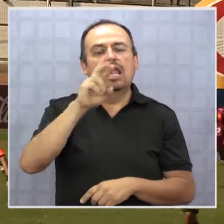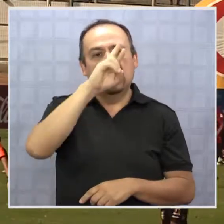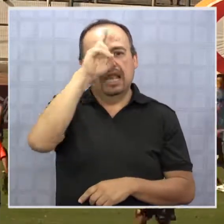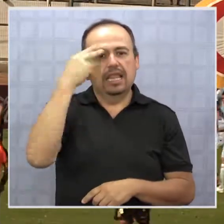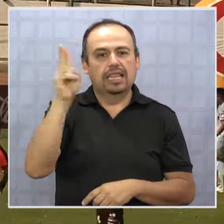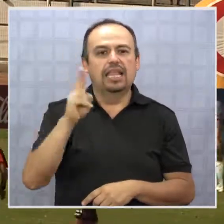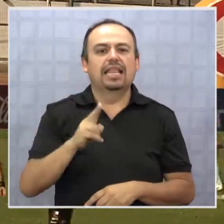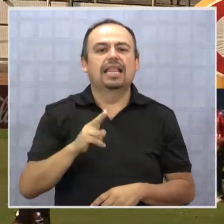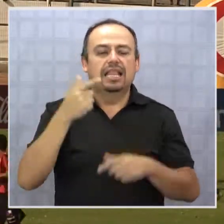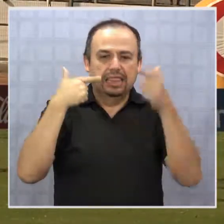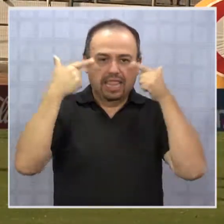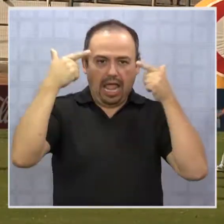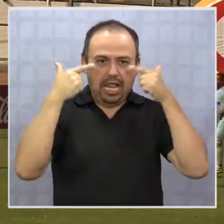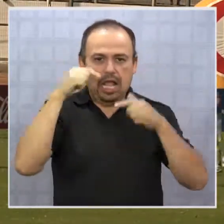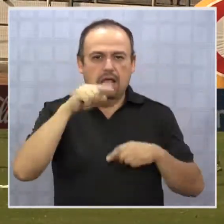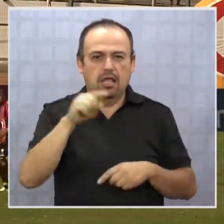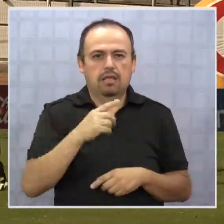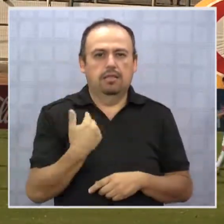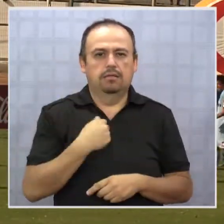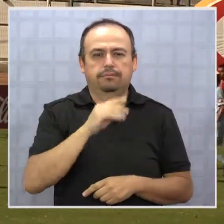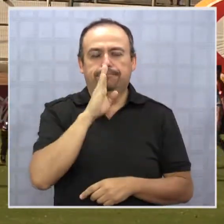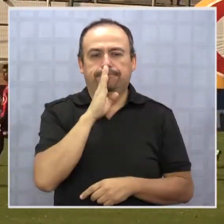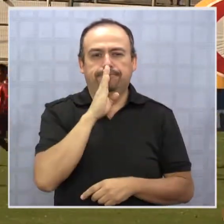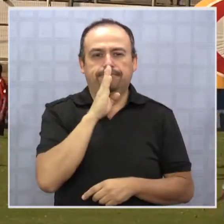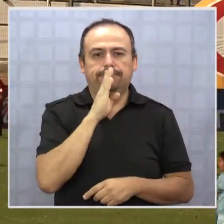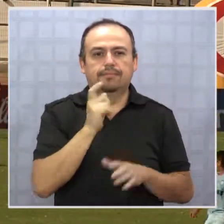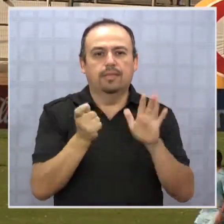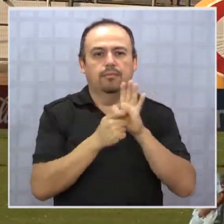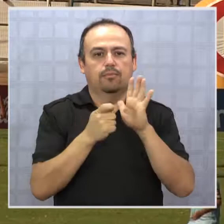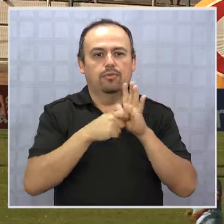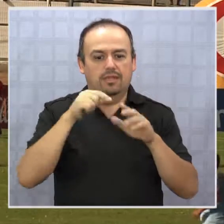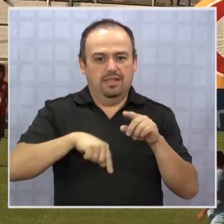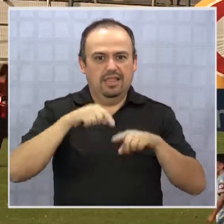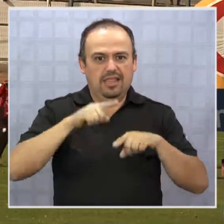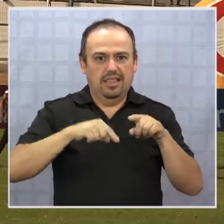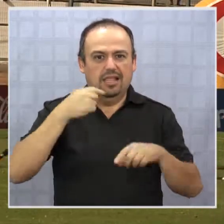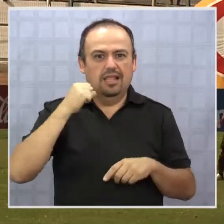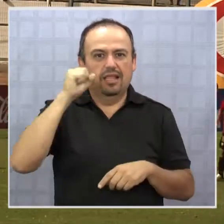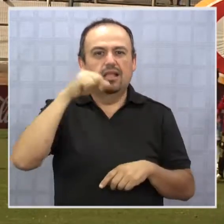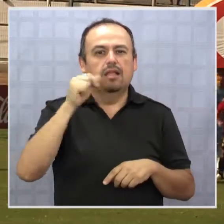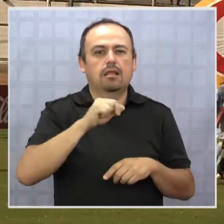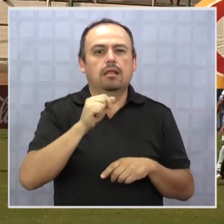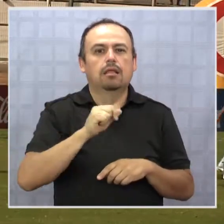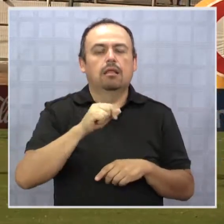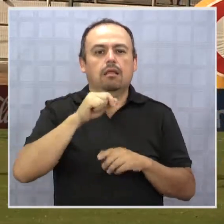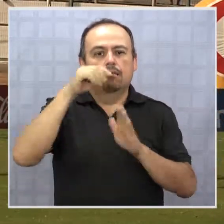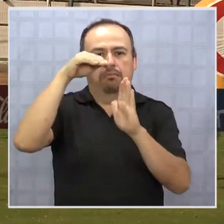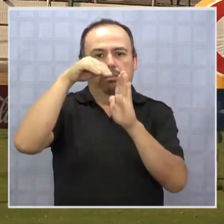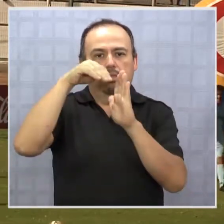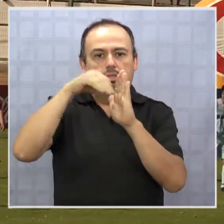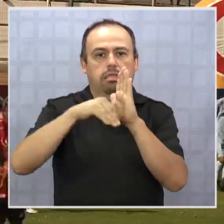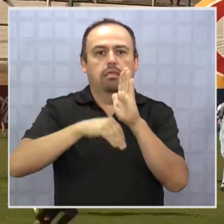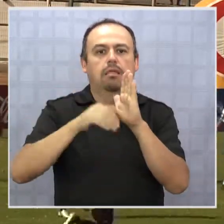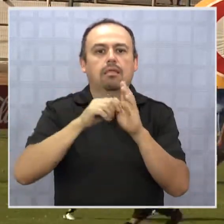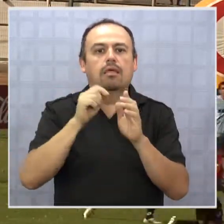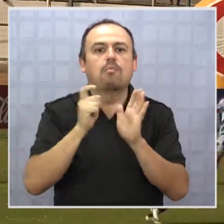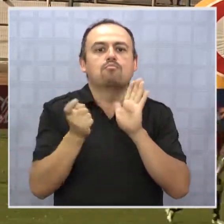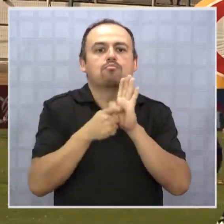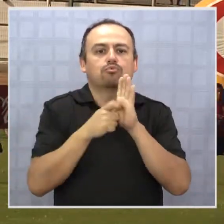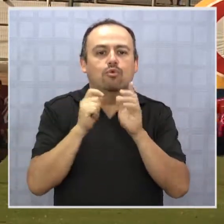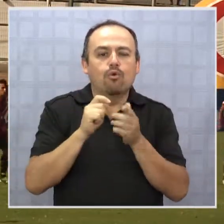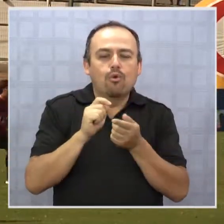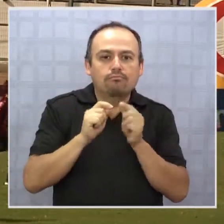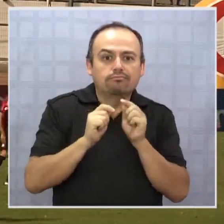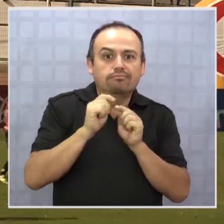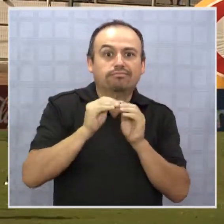Talca. Una vez más, el cuadro local resignó importantes puntos en el Tierra de Campeones y se aleja aún más de los puestos de